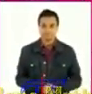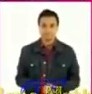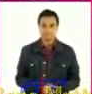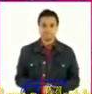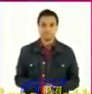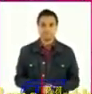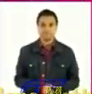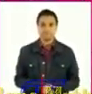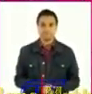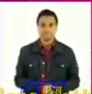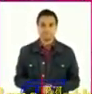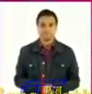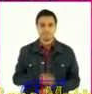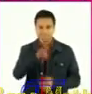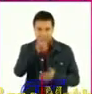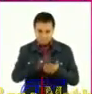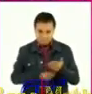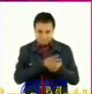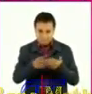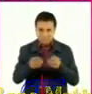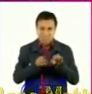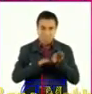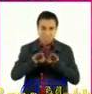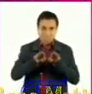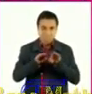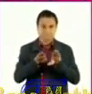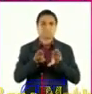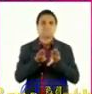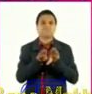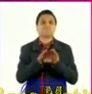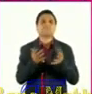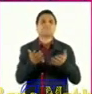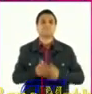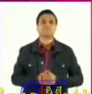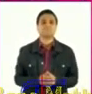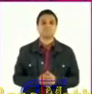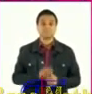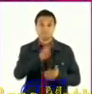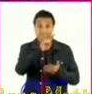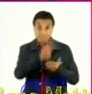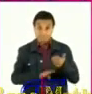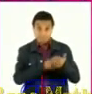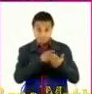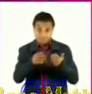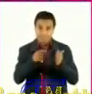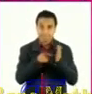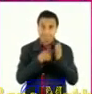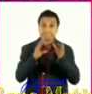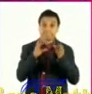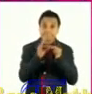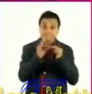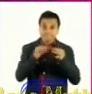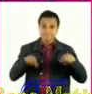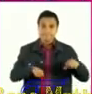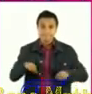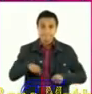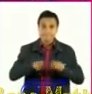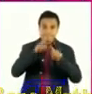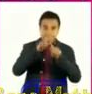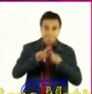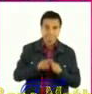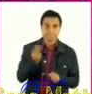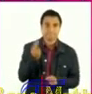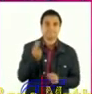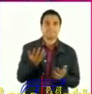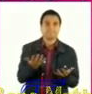¿Cómo elaborar el plan de trabajo de Albeni? El plan de trabajo nos dice qué se necesitan para las actividades. Ya tenemos